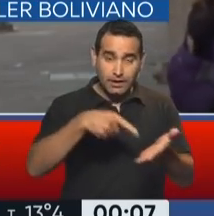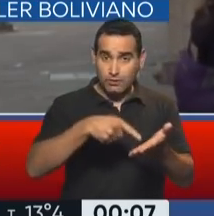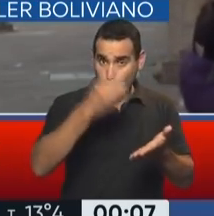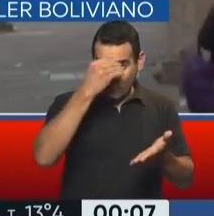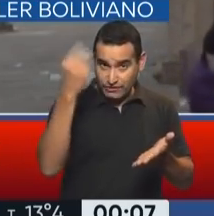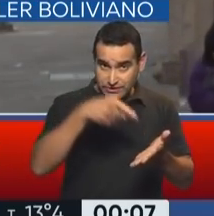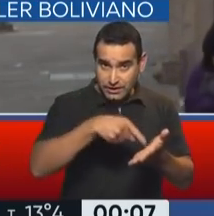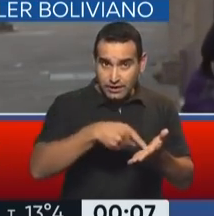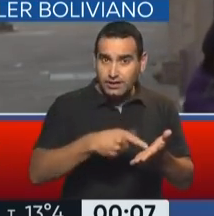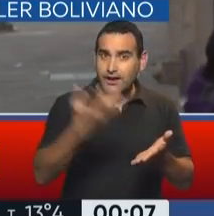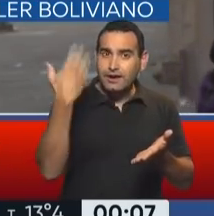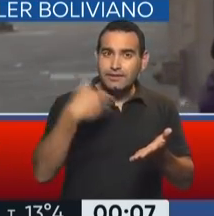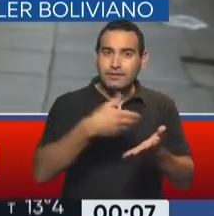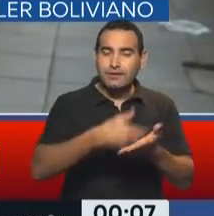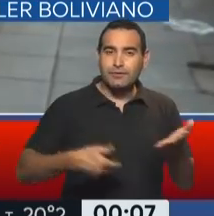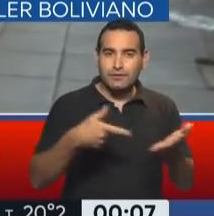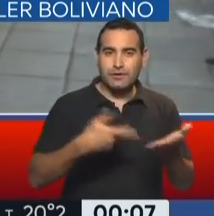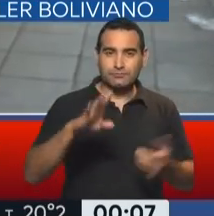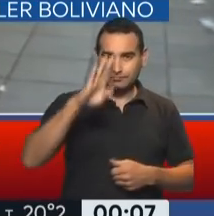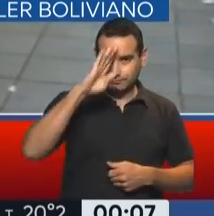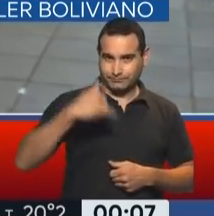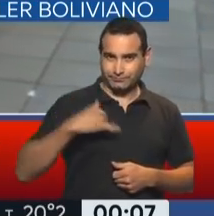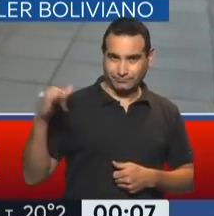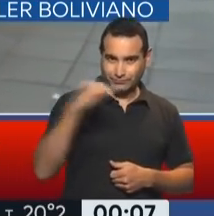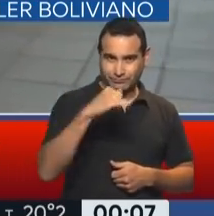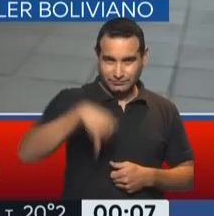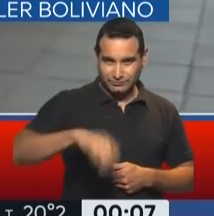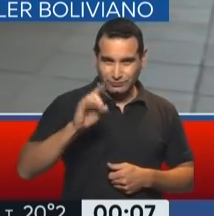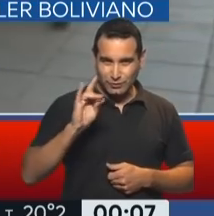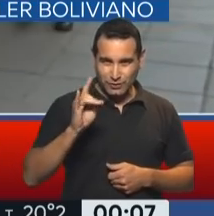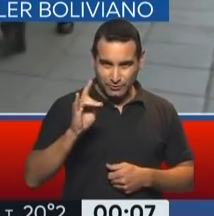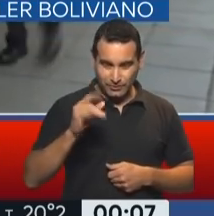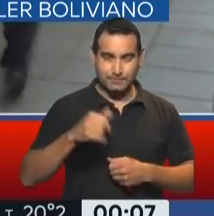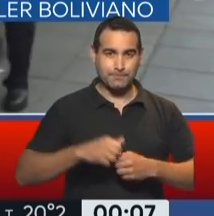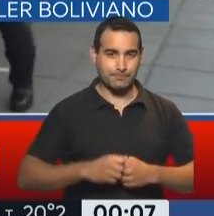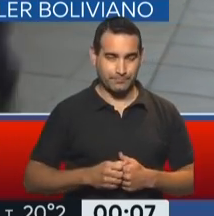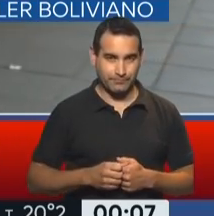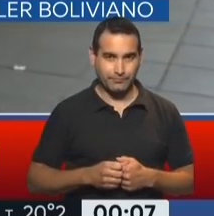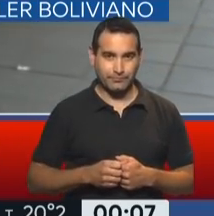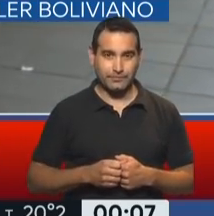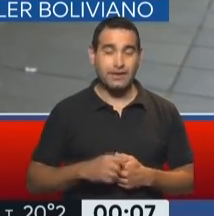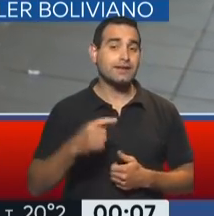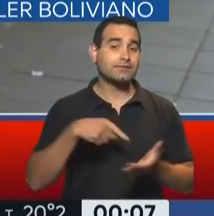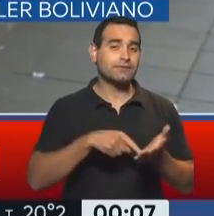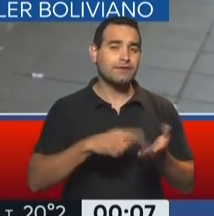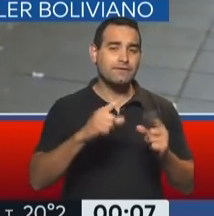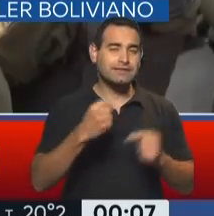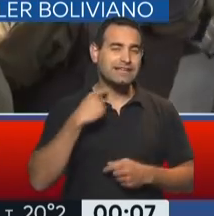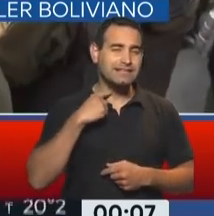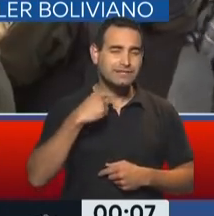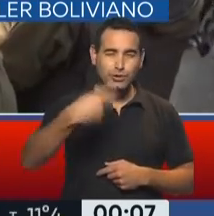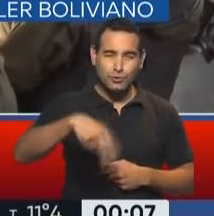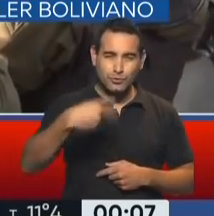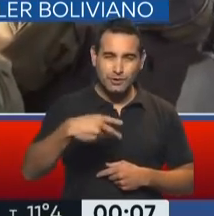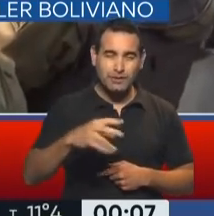oficial emitida por la Fuerza Aérea Boliviana, el general Terceros, el 13 de noviembre